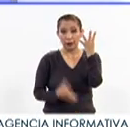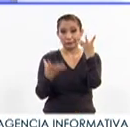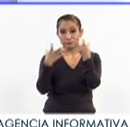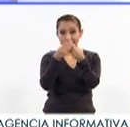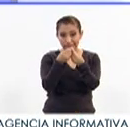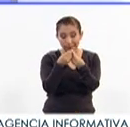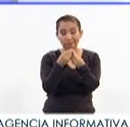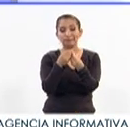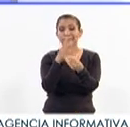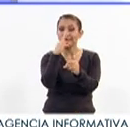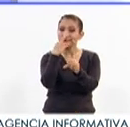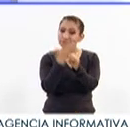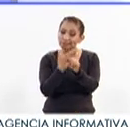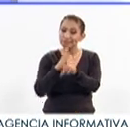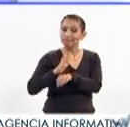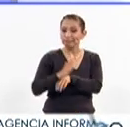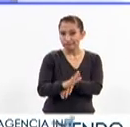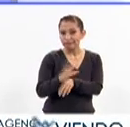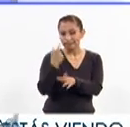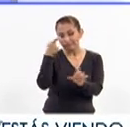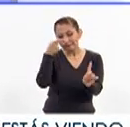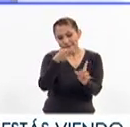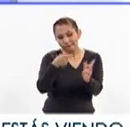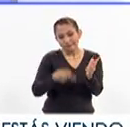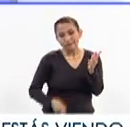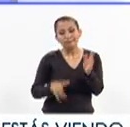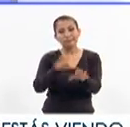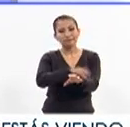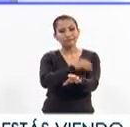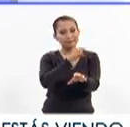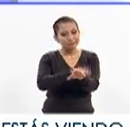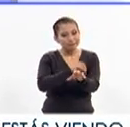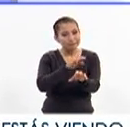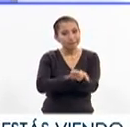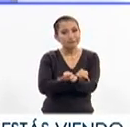se comprometan a estos objetivos de las energías